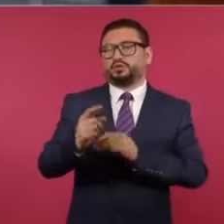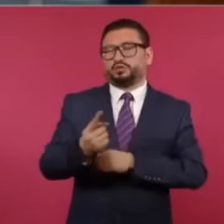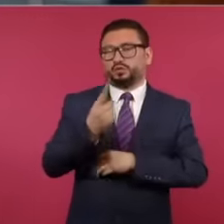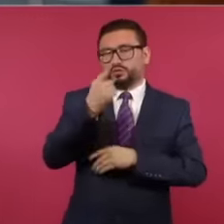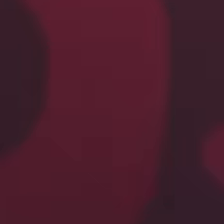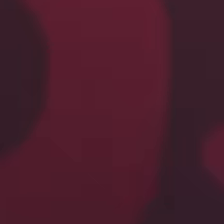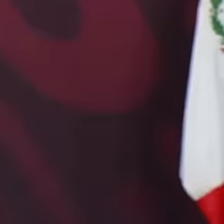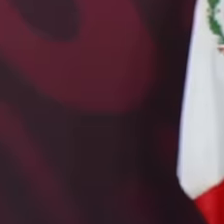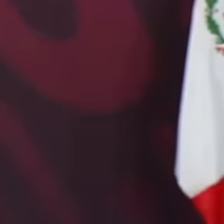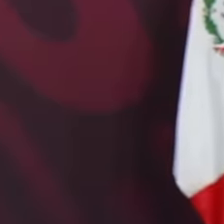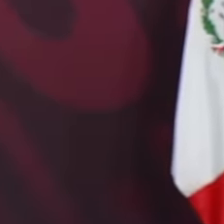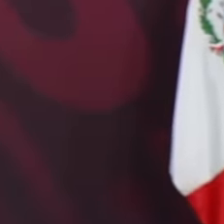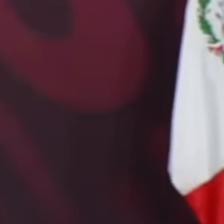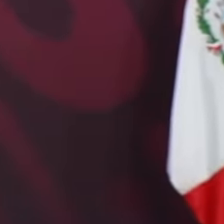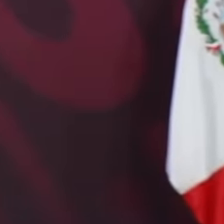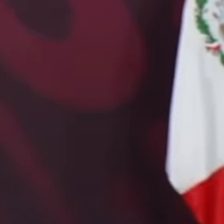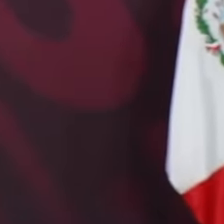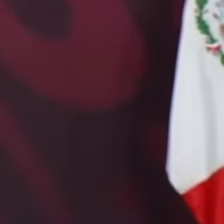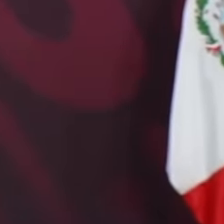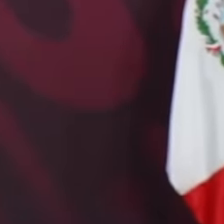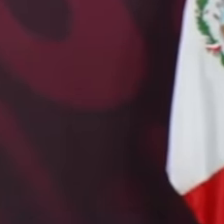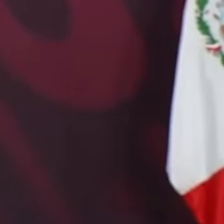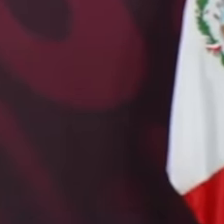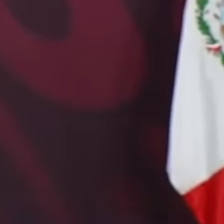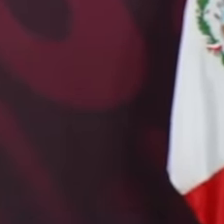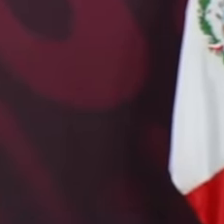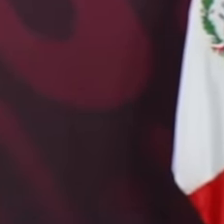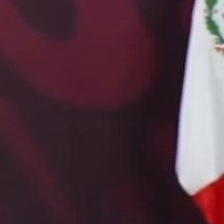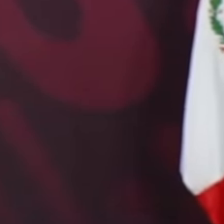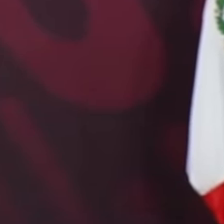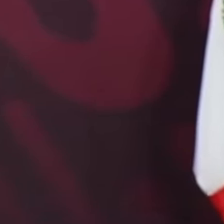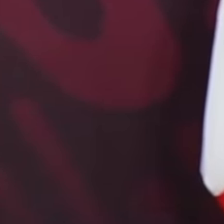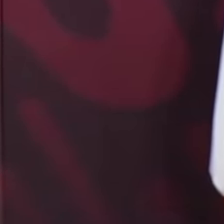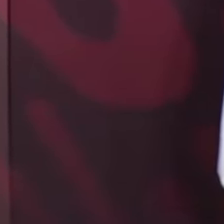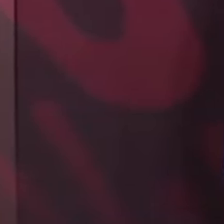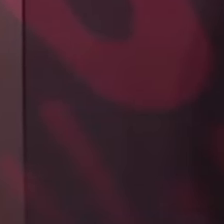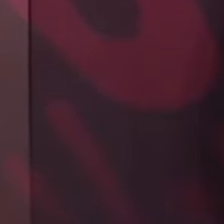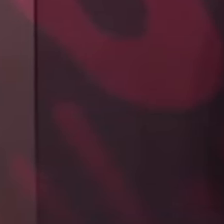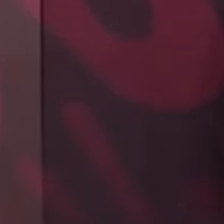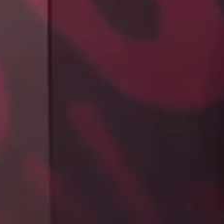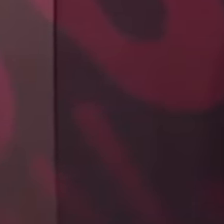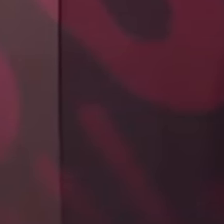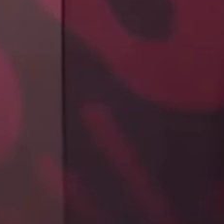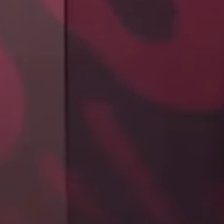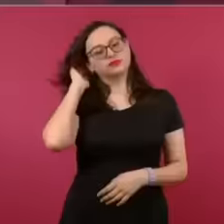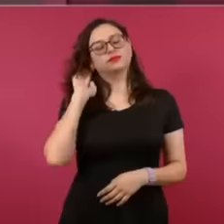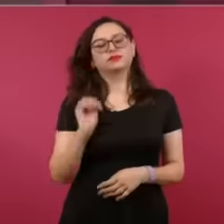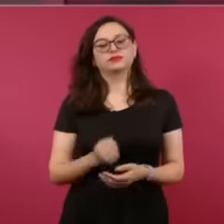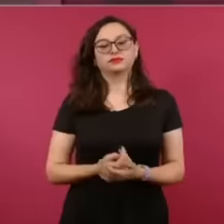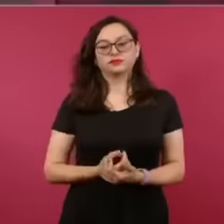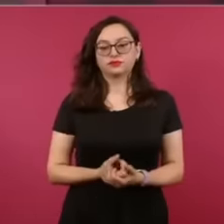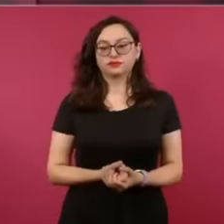para animar a la gente, no a los campesinos y a los